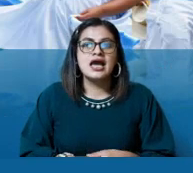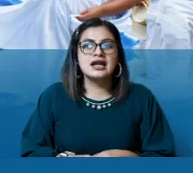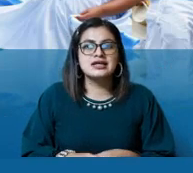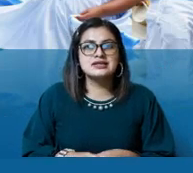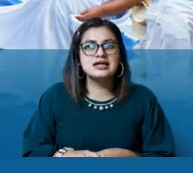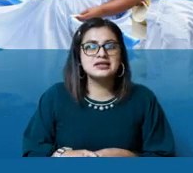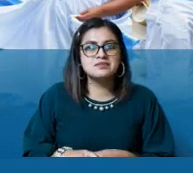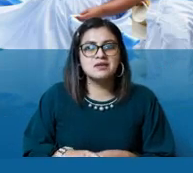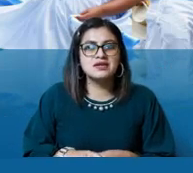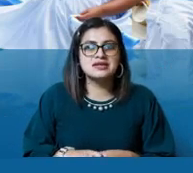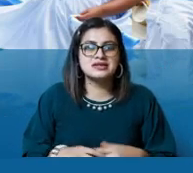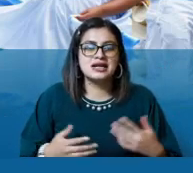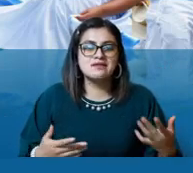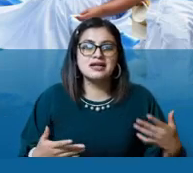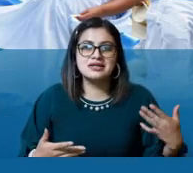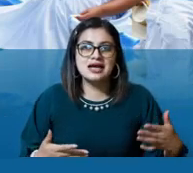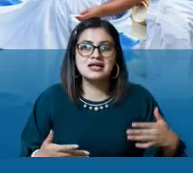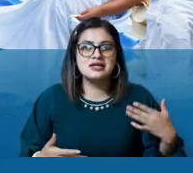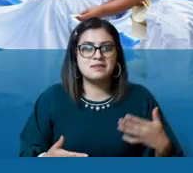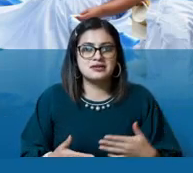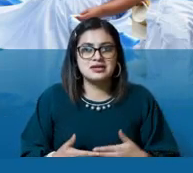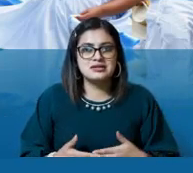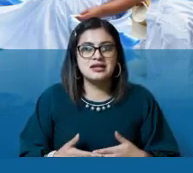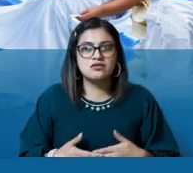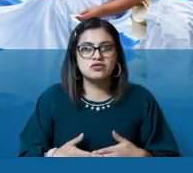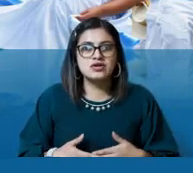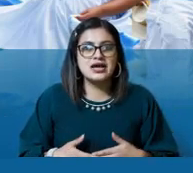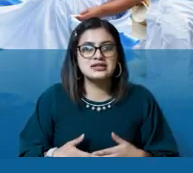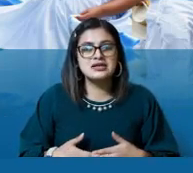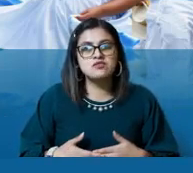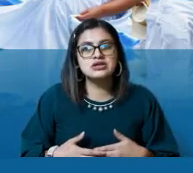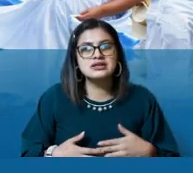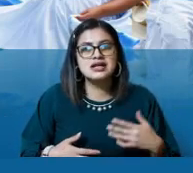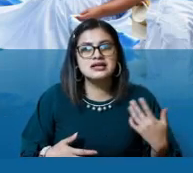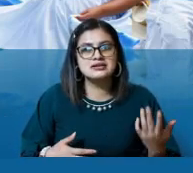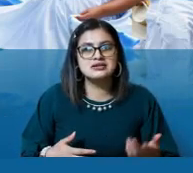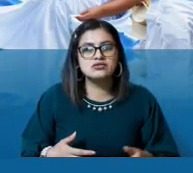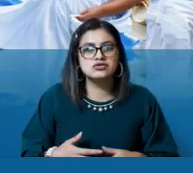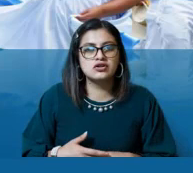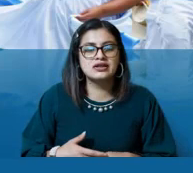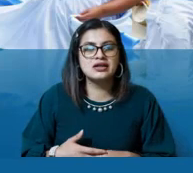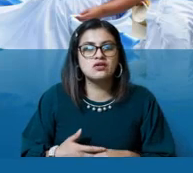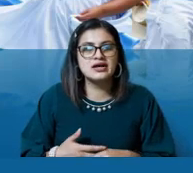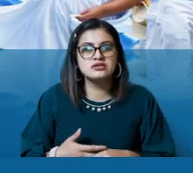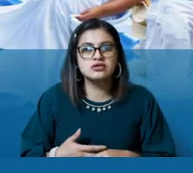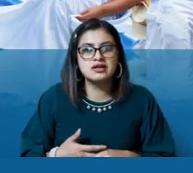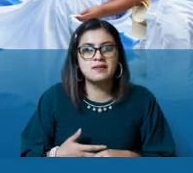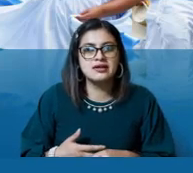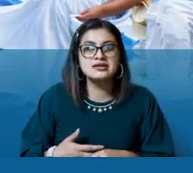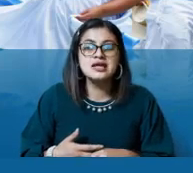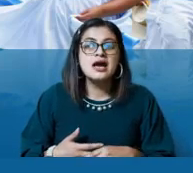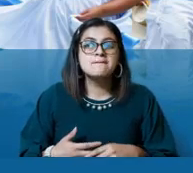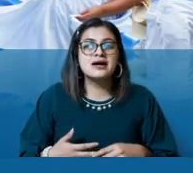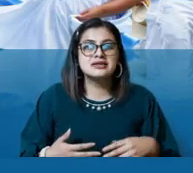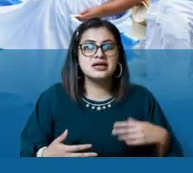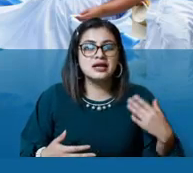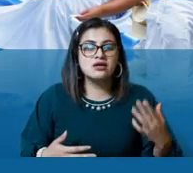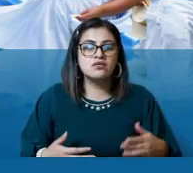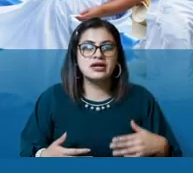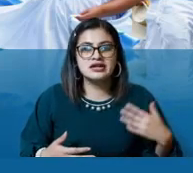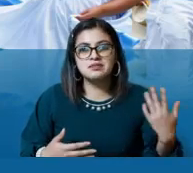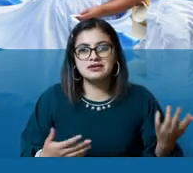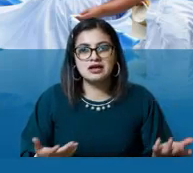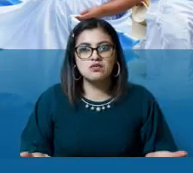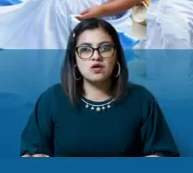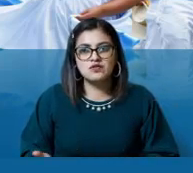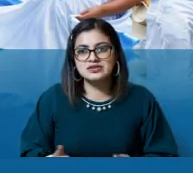anteriores. El 15 de septiembre se celebra el Día de la Independencia de Honduras y muchas de las instituciones de educación del país marchan en